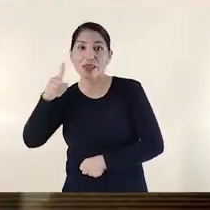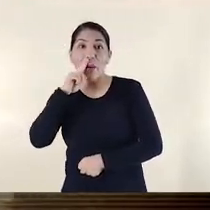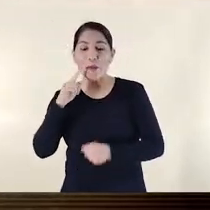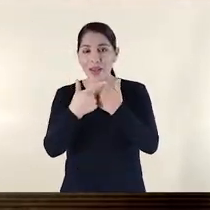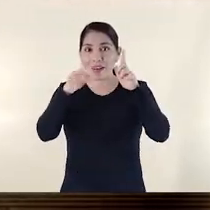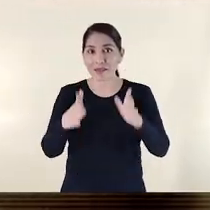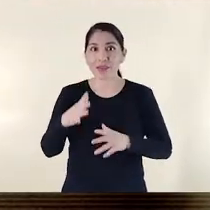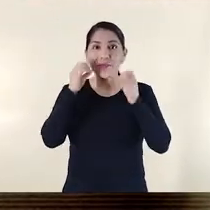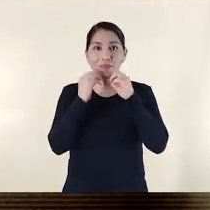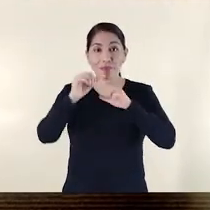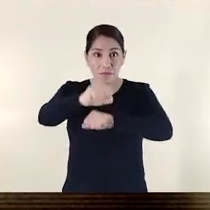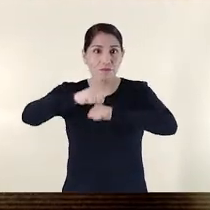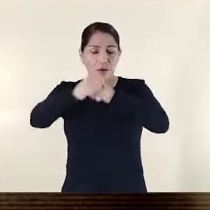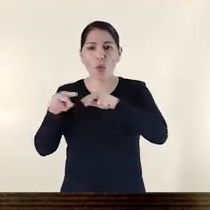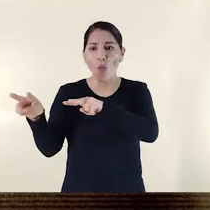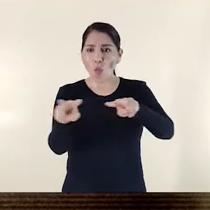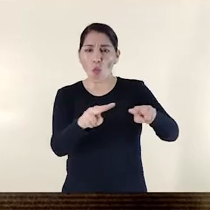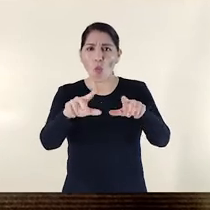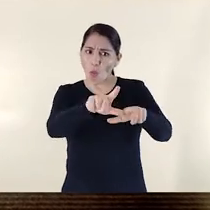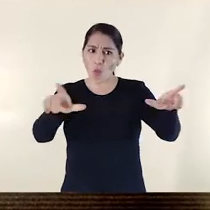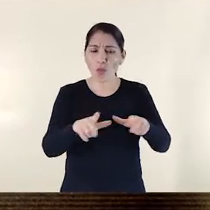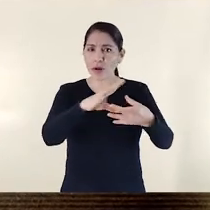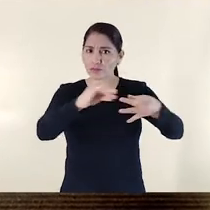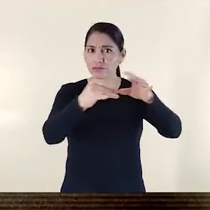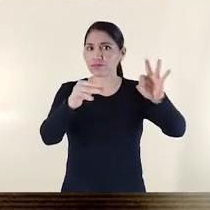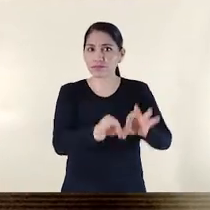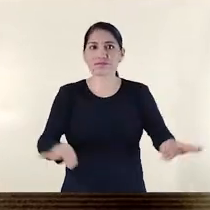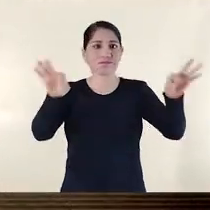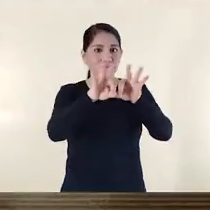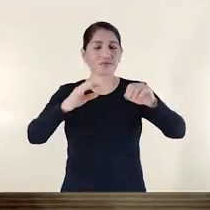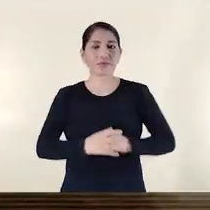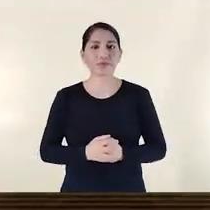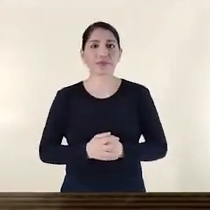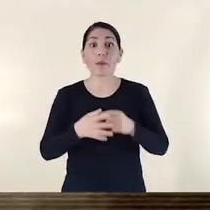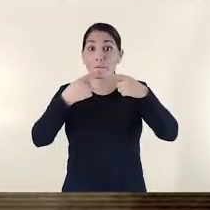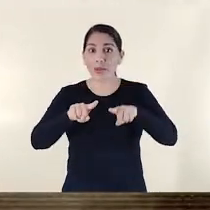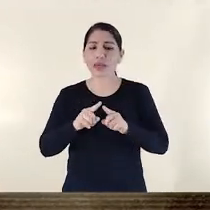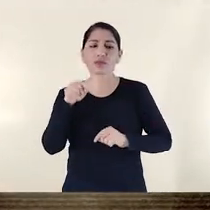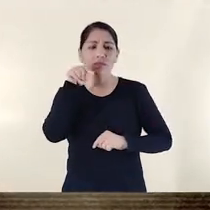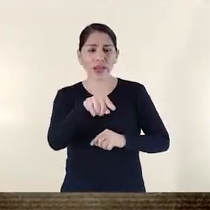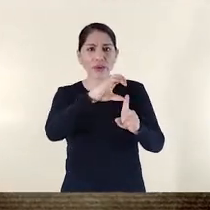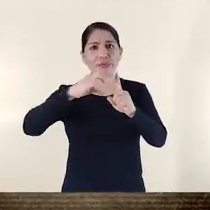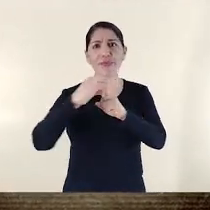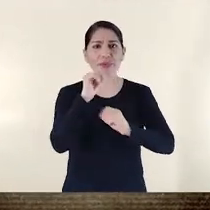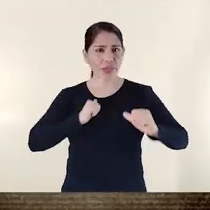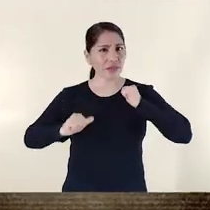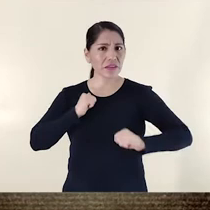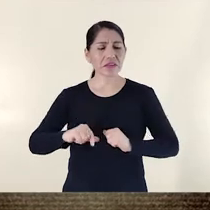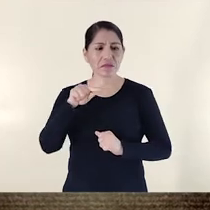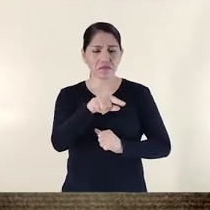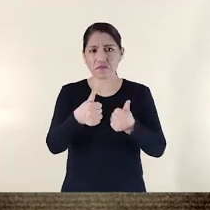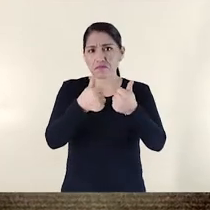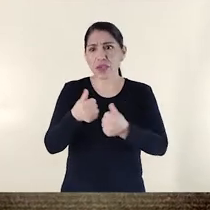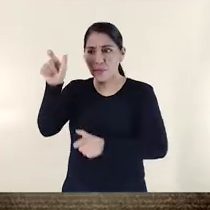frente al libertador José de San Martín. Tan solo por ese hecho podría considerarse un patrimonio histórico. Sin embargo, la cultura teatral es